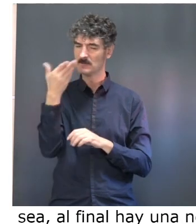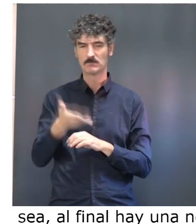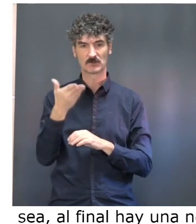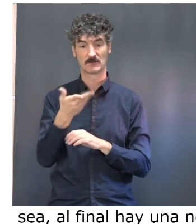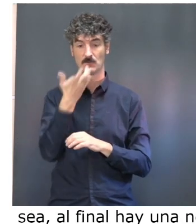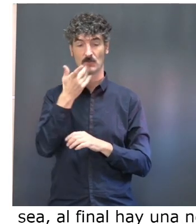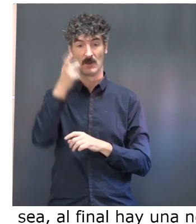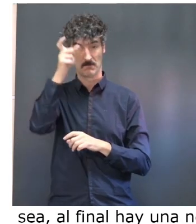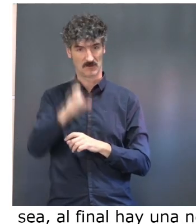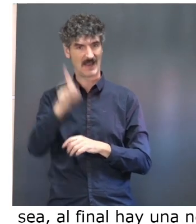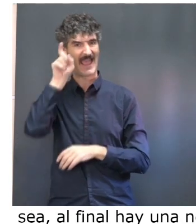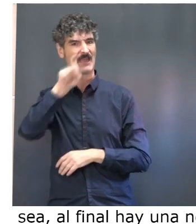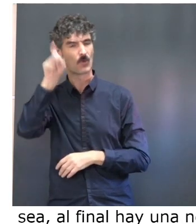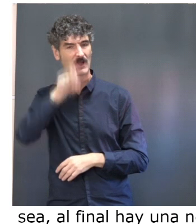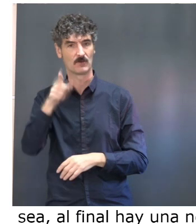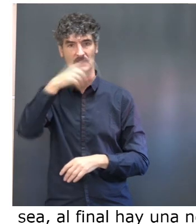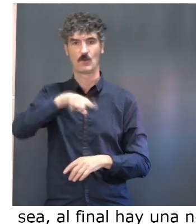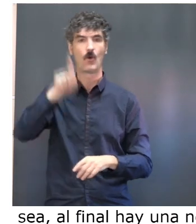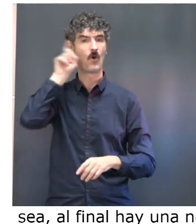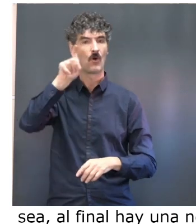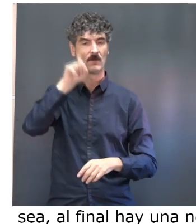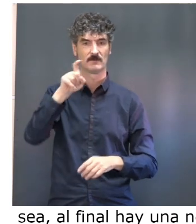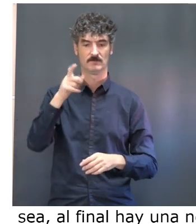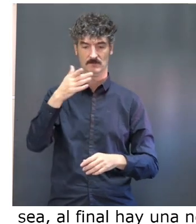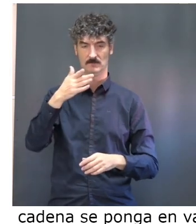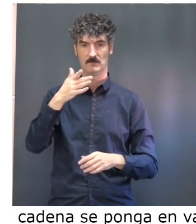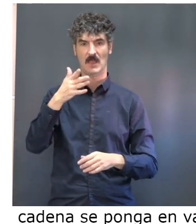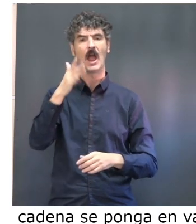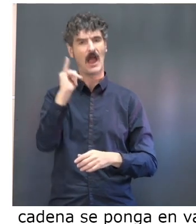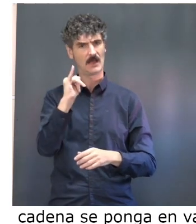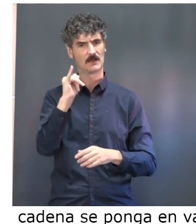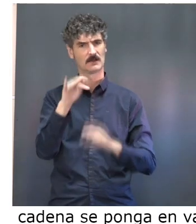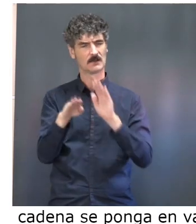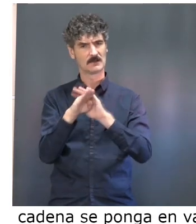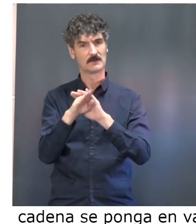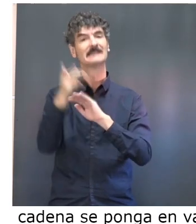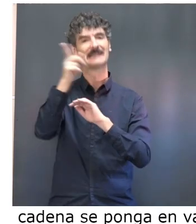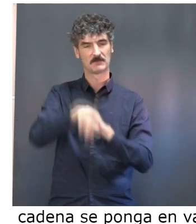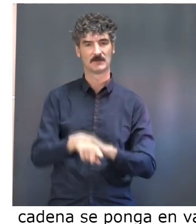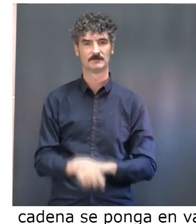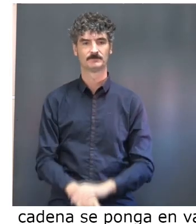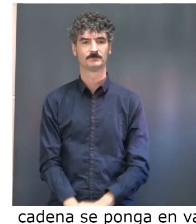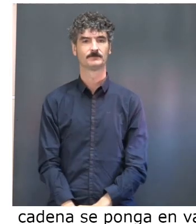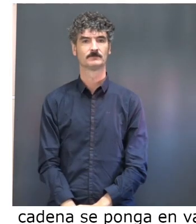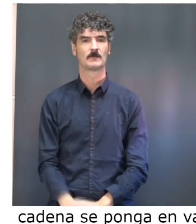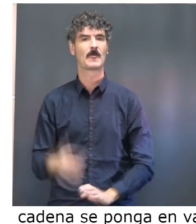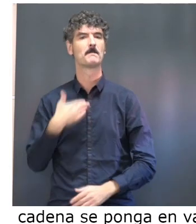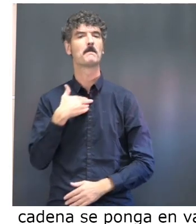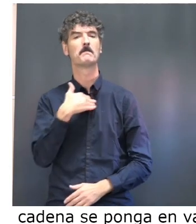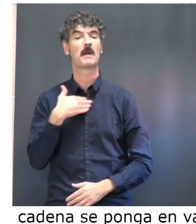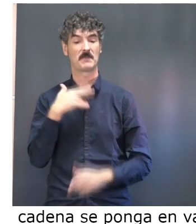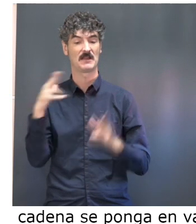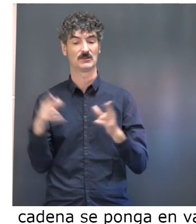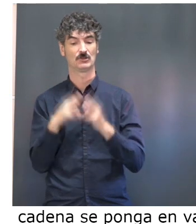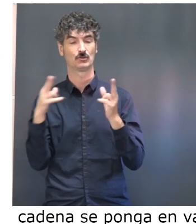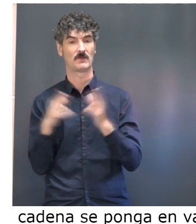los educadores, ¿no? Y educadoras que estamos, ¿no? Y también el rol que la sociedad y